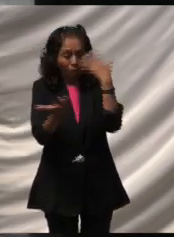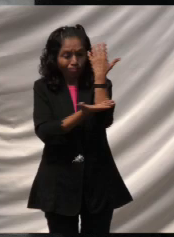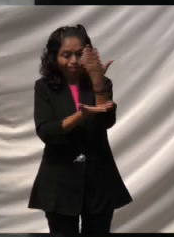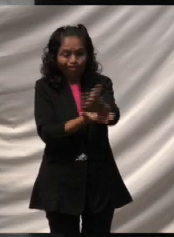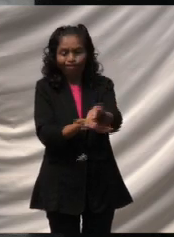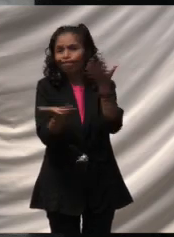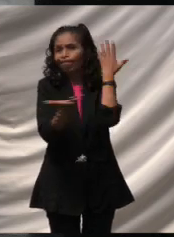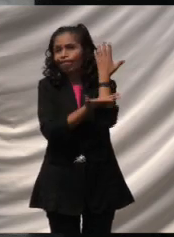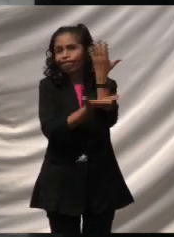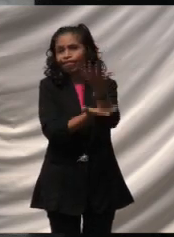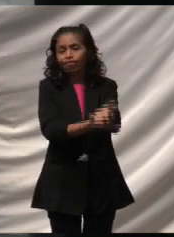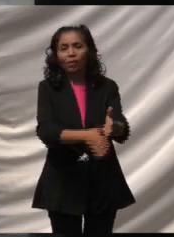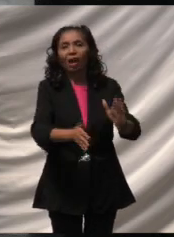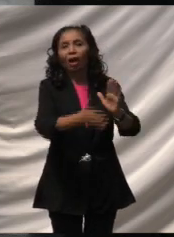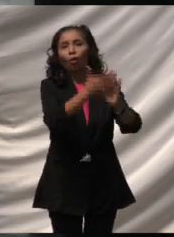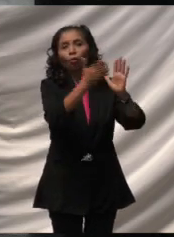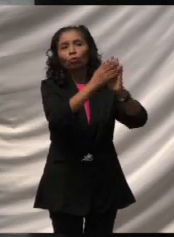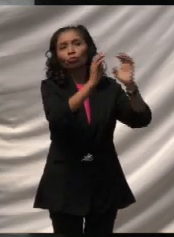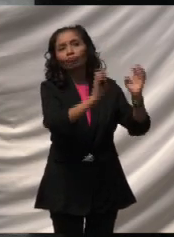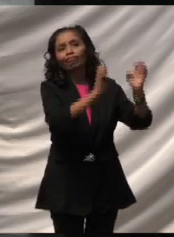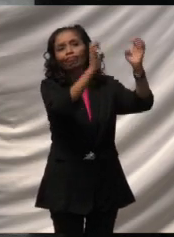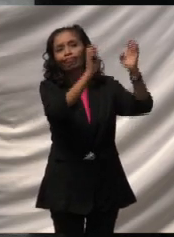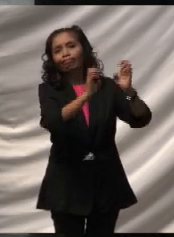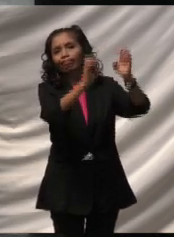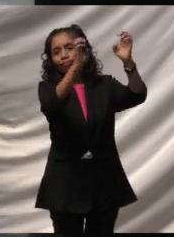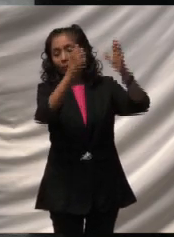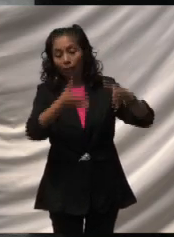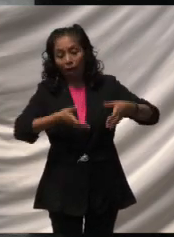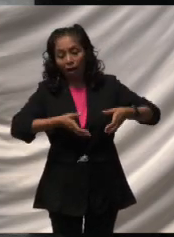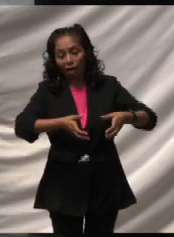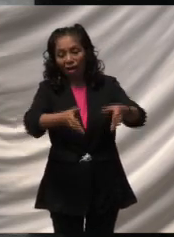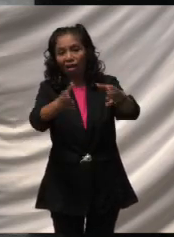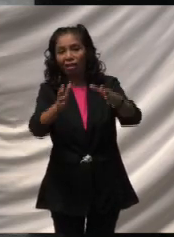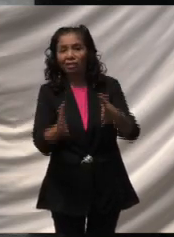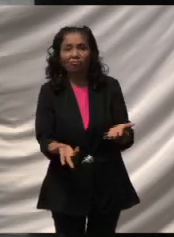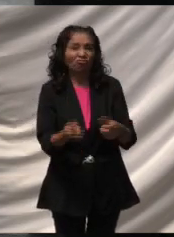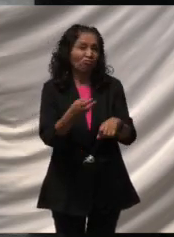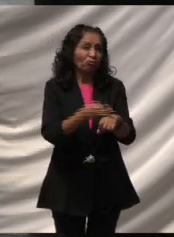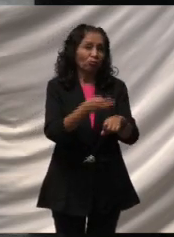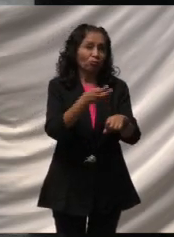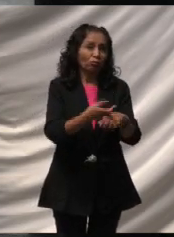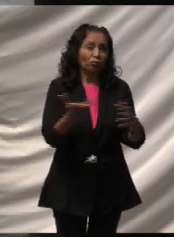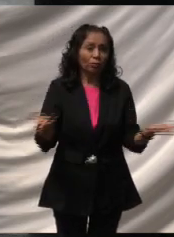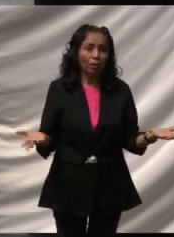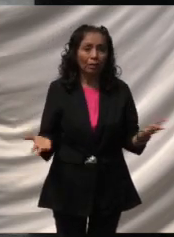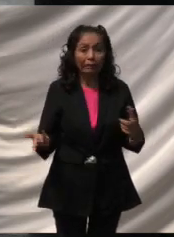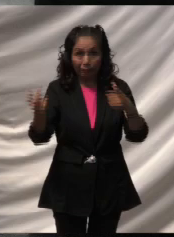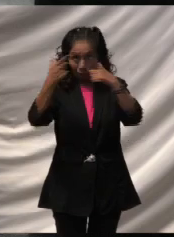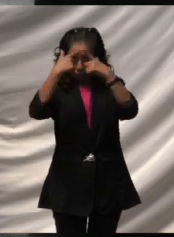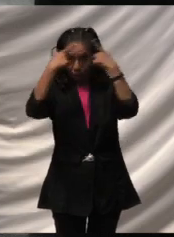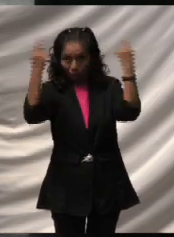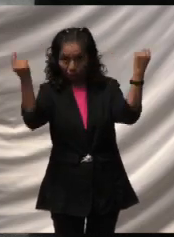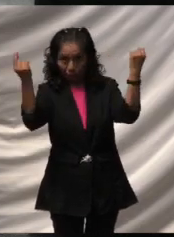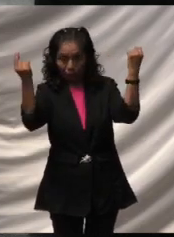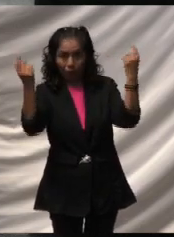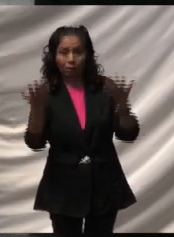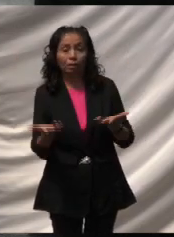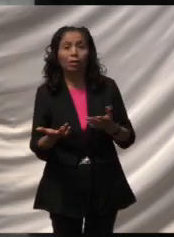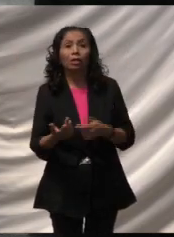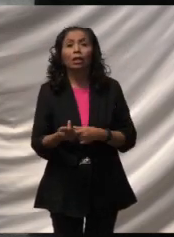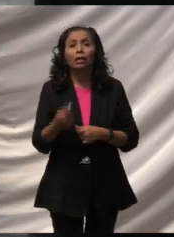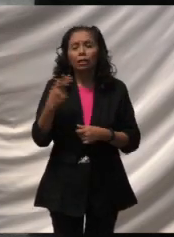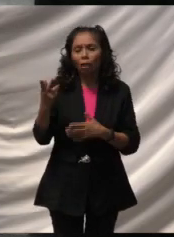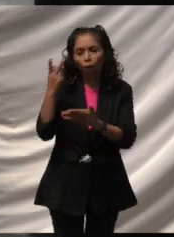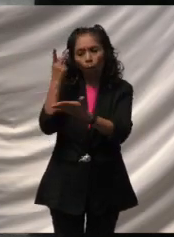construir edificios y banquetas nuevas. La calle ahora era de pavimento. Cuando estaba por graduarse, en su último año le pidieron